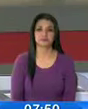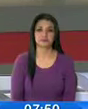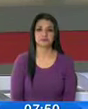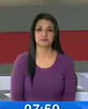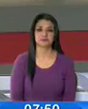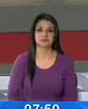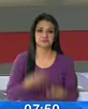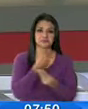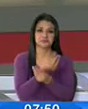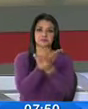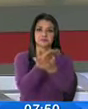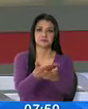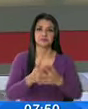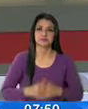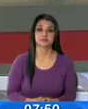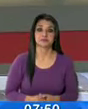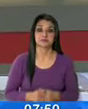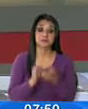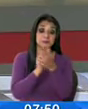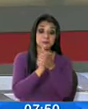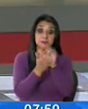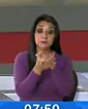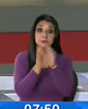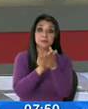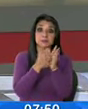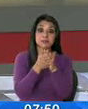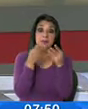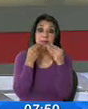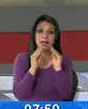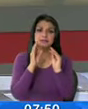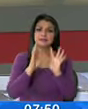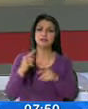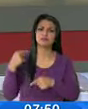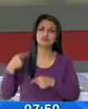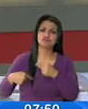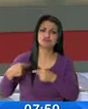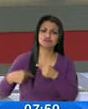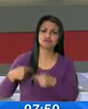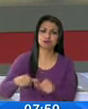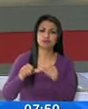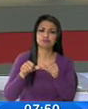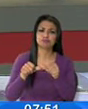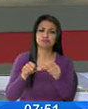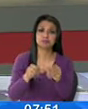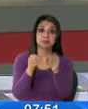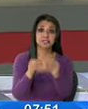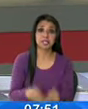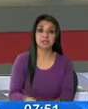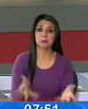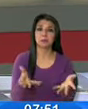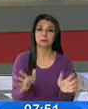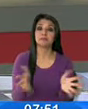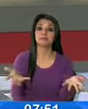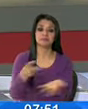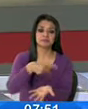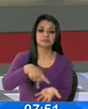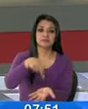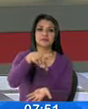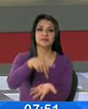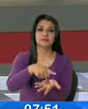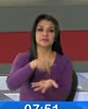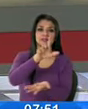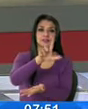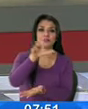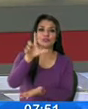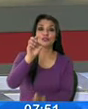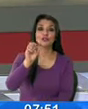Vamos a contarles ahora la elaboración de tortillas de trigo, que es una tradición que se resiste a desaparecer. ¿Dónde? En la parroquia rural de Yoa.